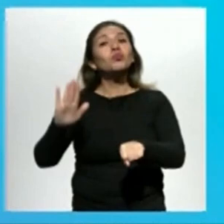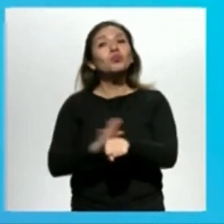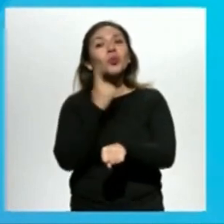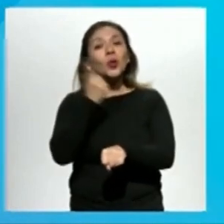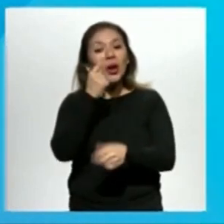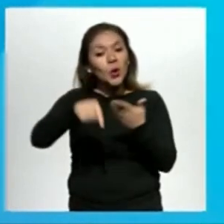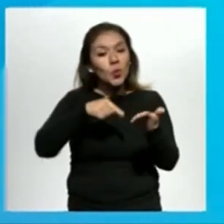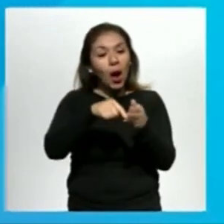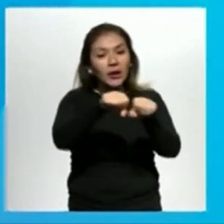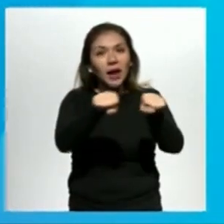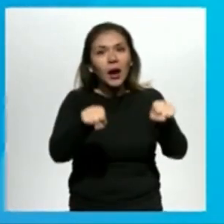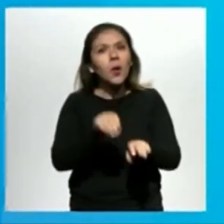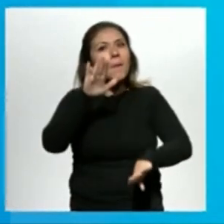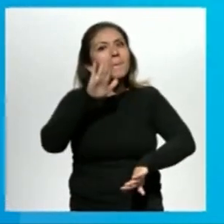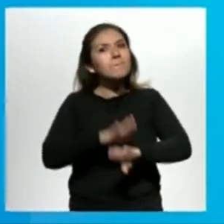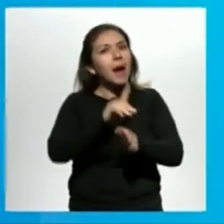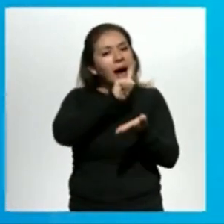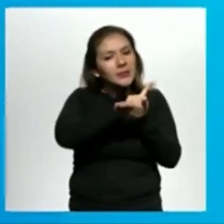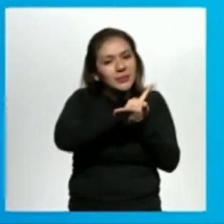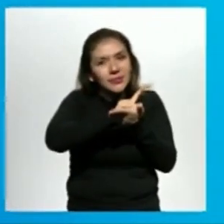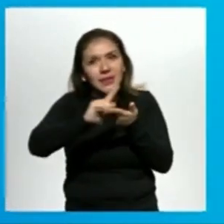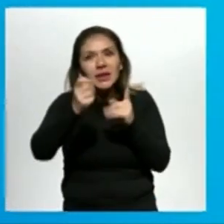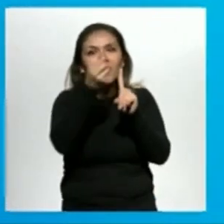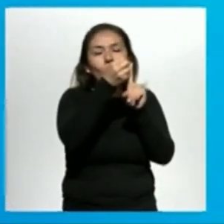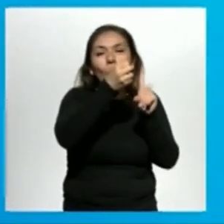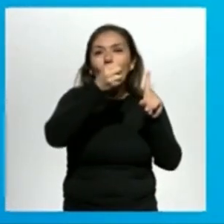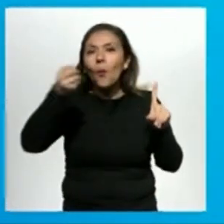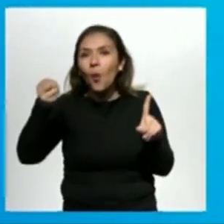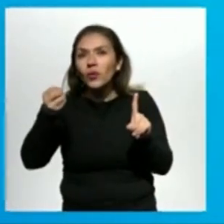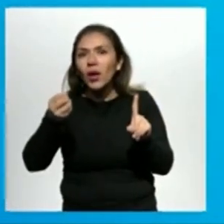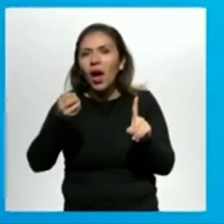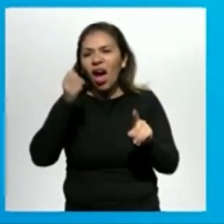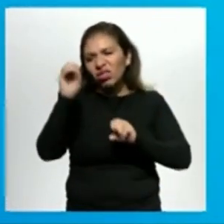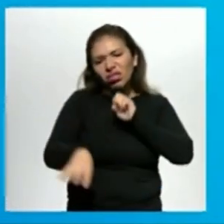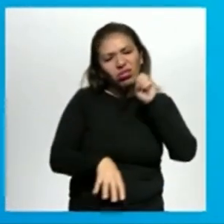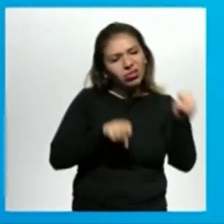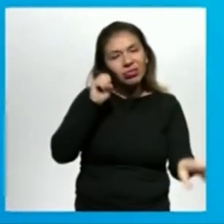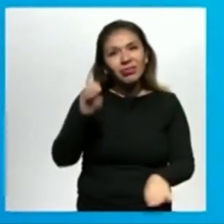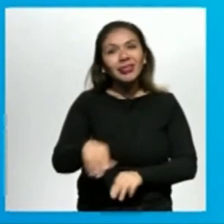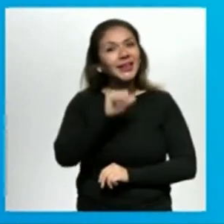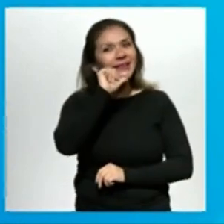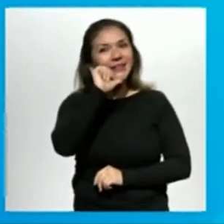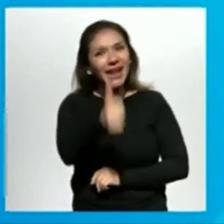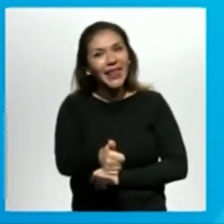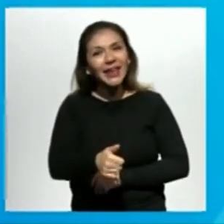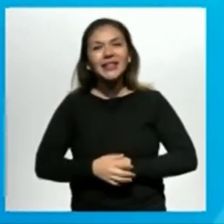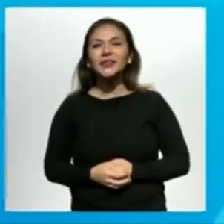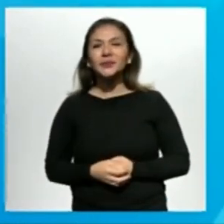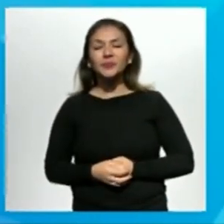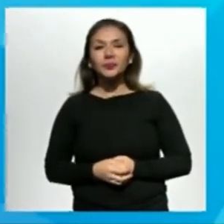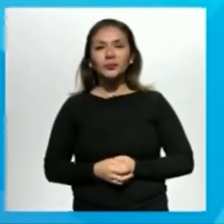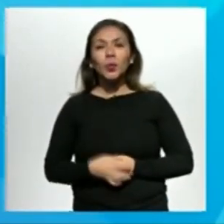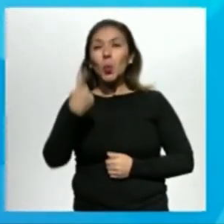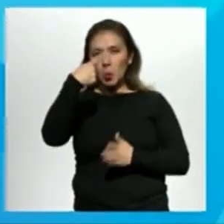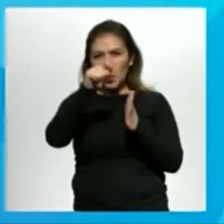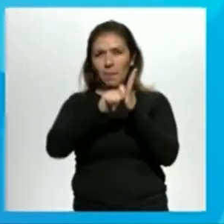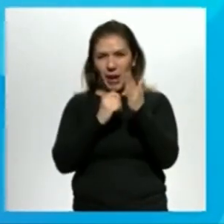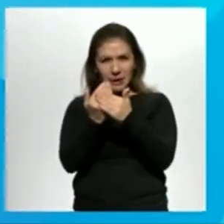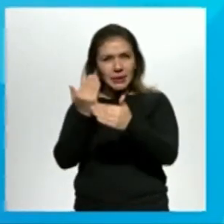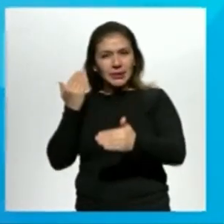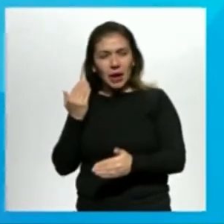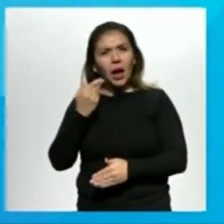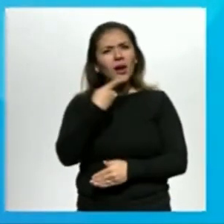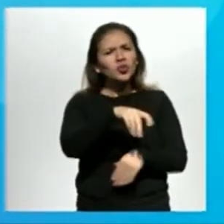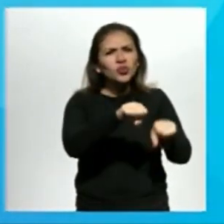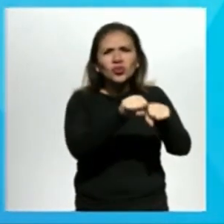salón más ordenado y el que nunca deja las cosas tiradas. El mes pasado, su